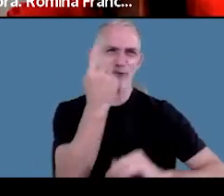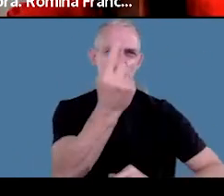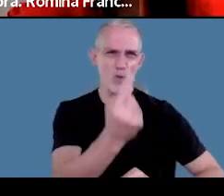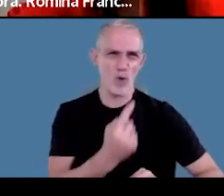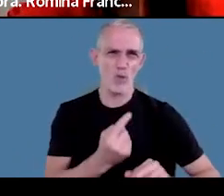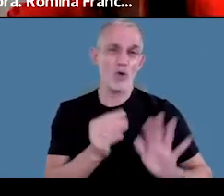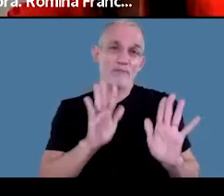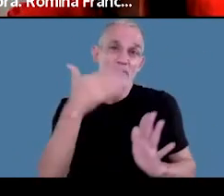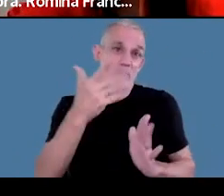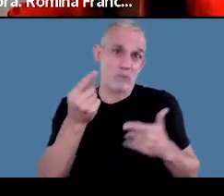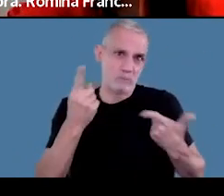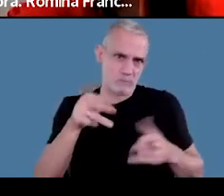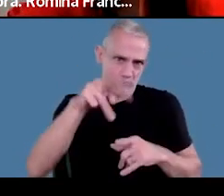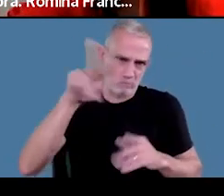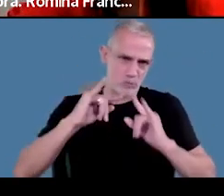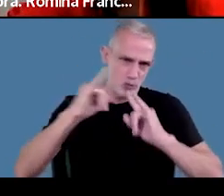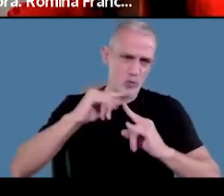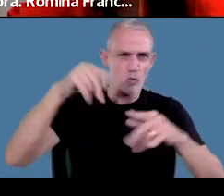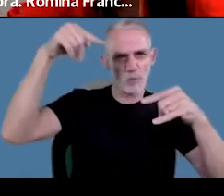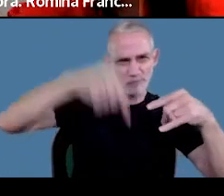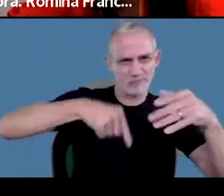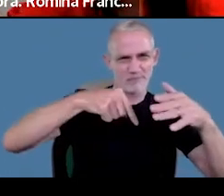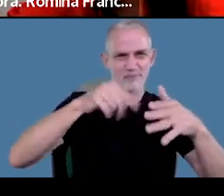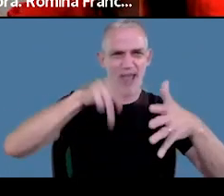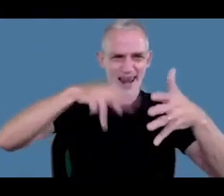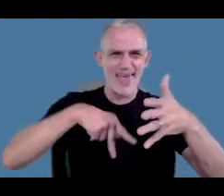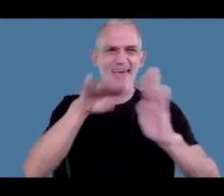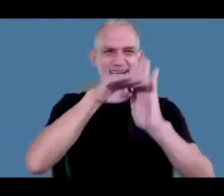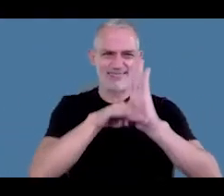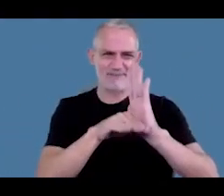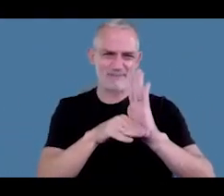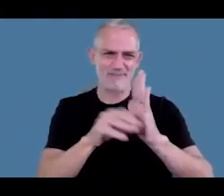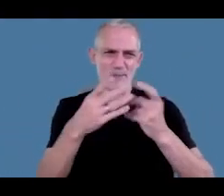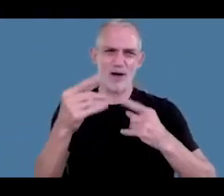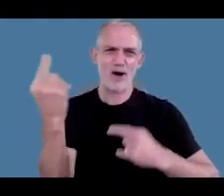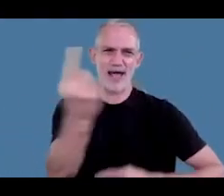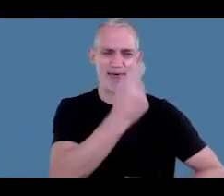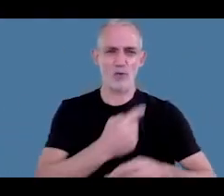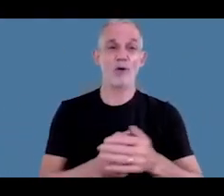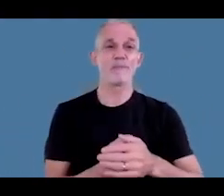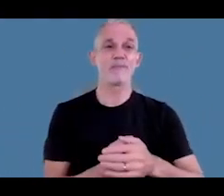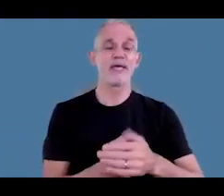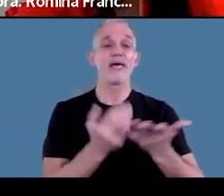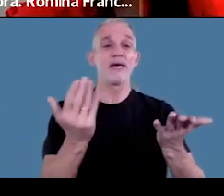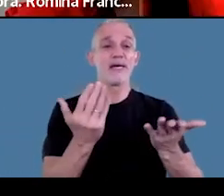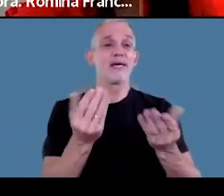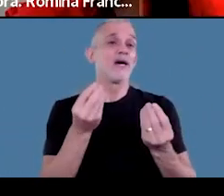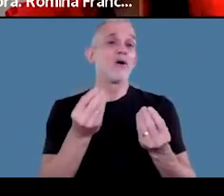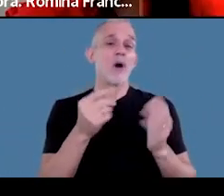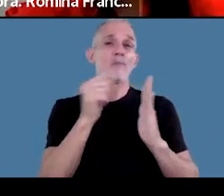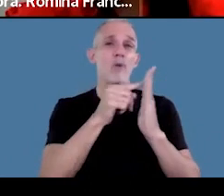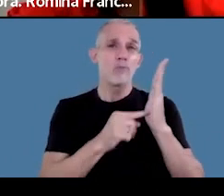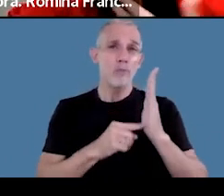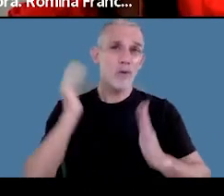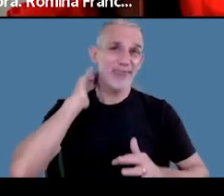Después, bueno, los invito a que ustedes después profundicen en la lectura de la norma, que básicamente son